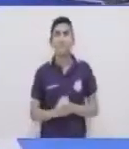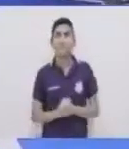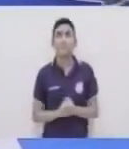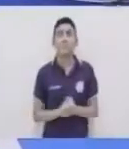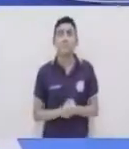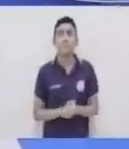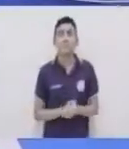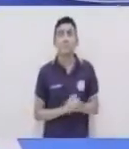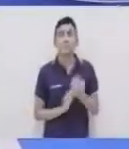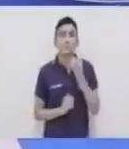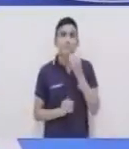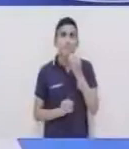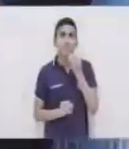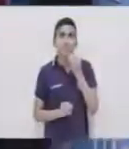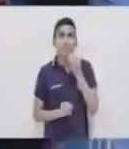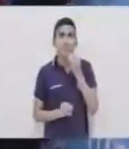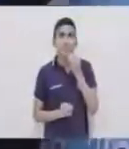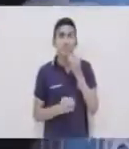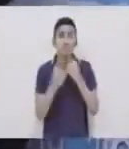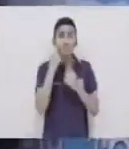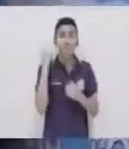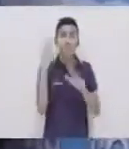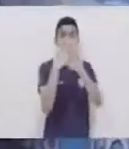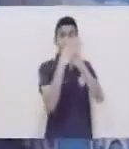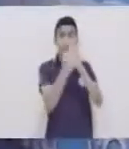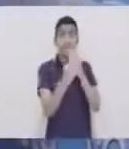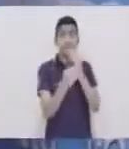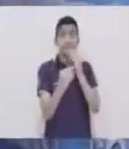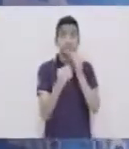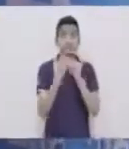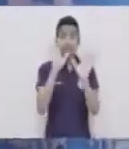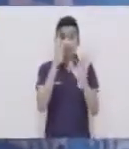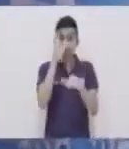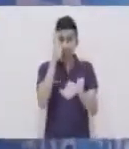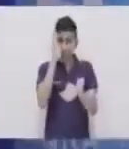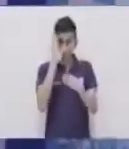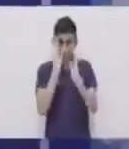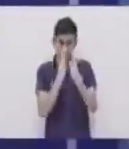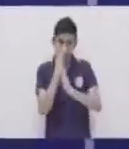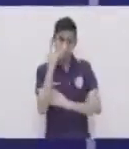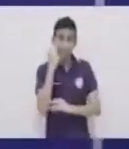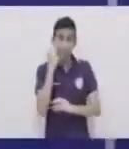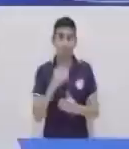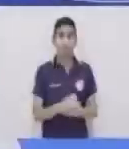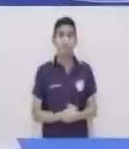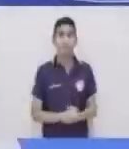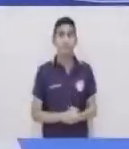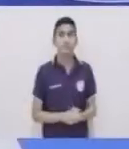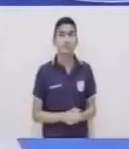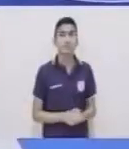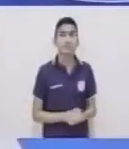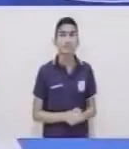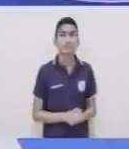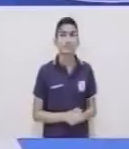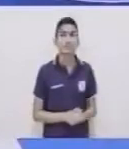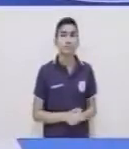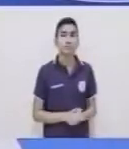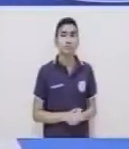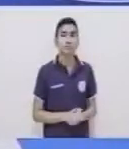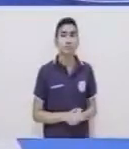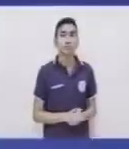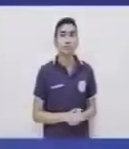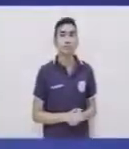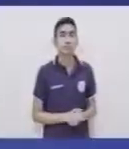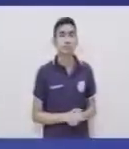actividad la vas a repetir 5 veces en casa. Aquí solo voy manteniendo el equilibrio. Aquí me paro en una